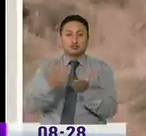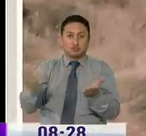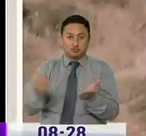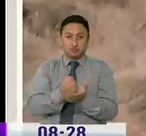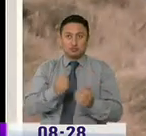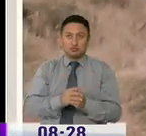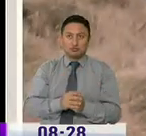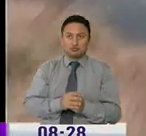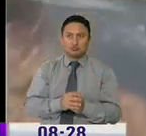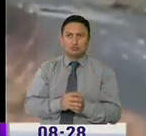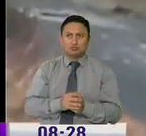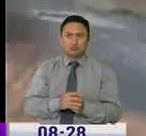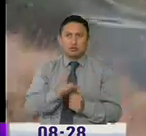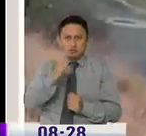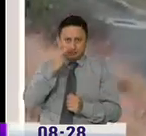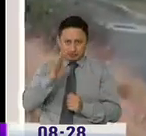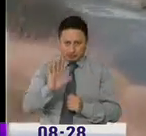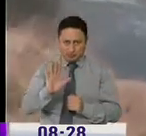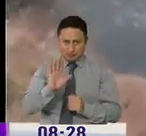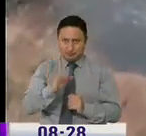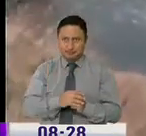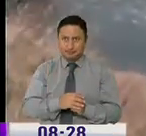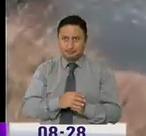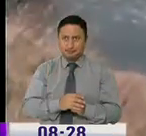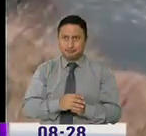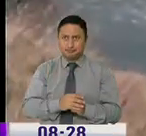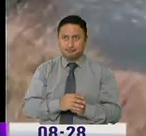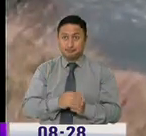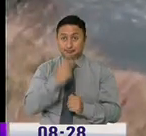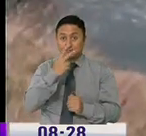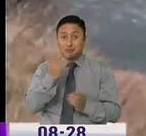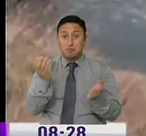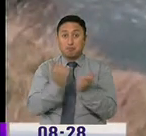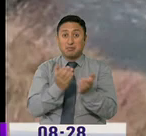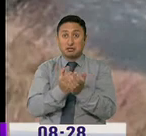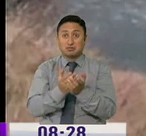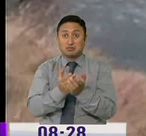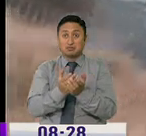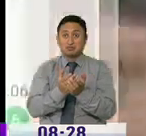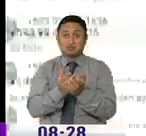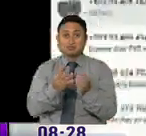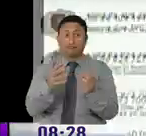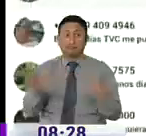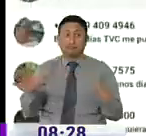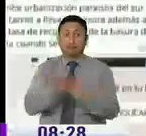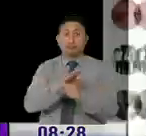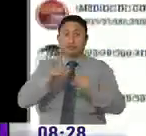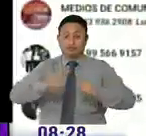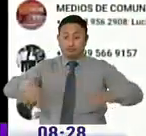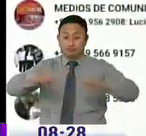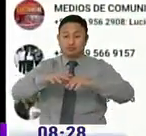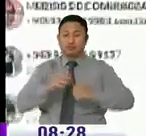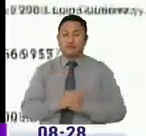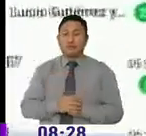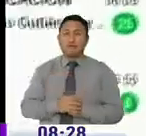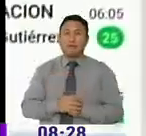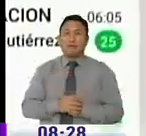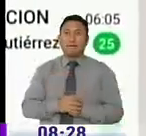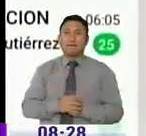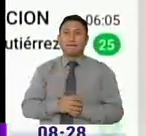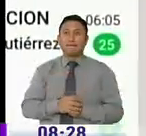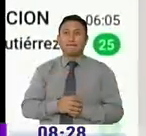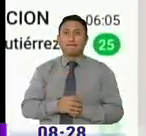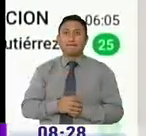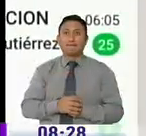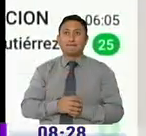sabía que era una alza. Vamos a averiguarlo. Miren, ahí está. Lleno de basura. Eso dicen los vecinos. Hola amigos de